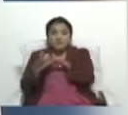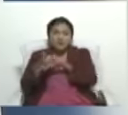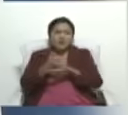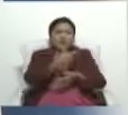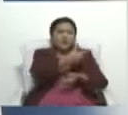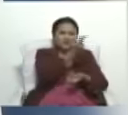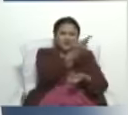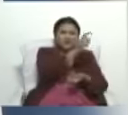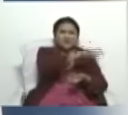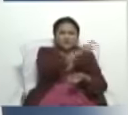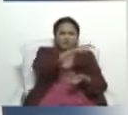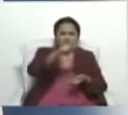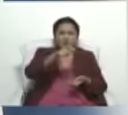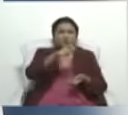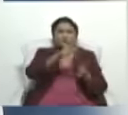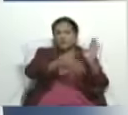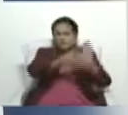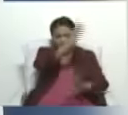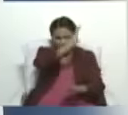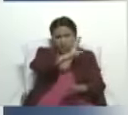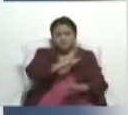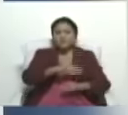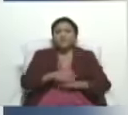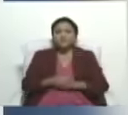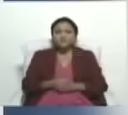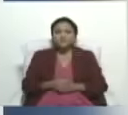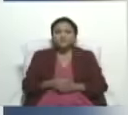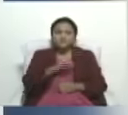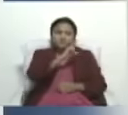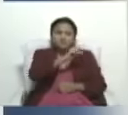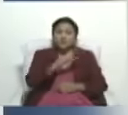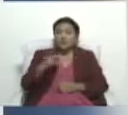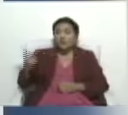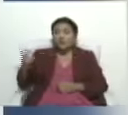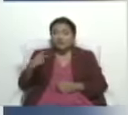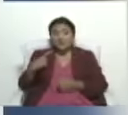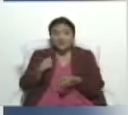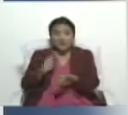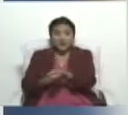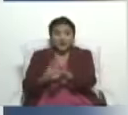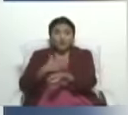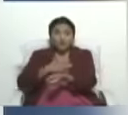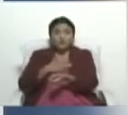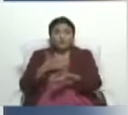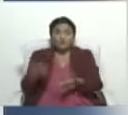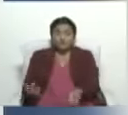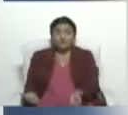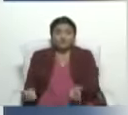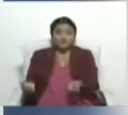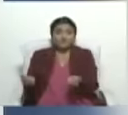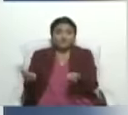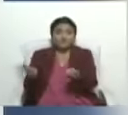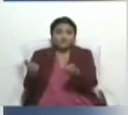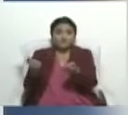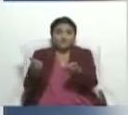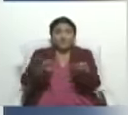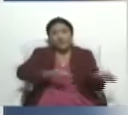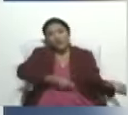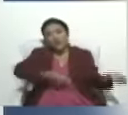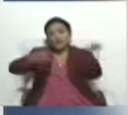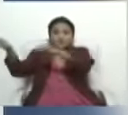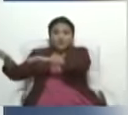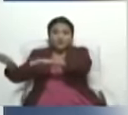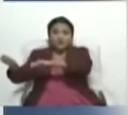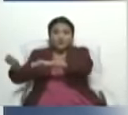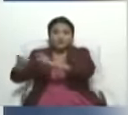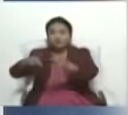ido. Y entre los dos levantamos el cadáver, yo lo levanto, ella me ayuda con los pies y lo lanzamos en